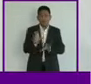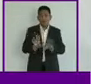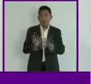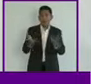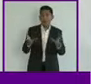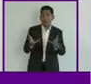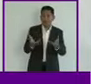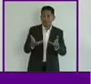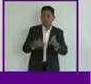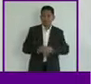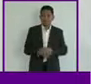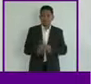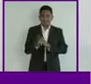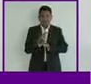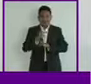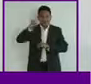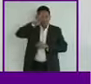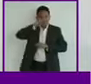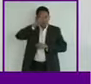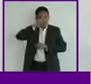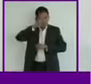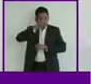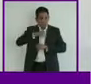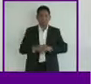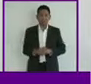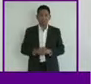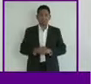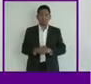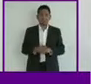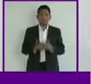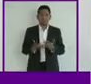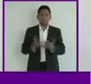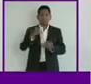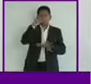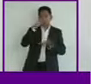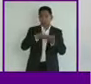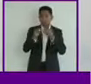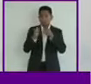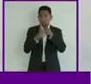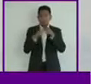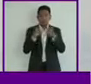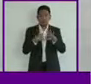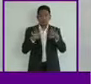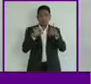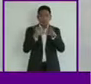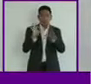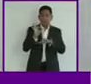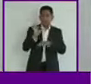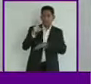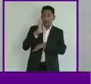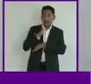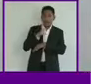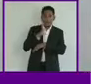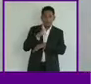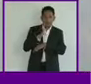para que la educación básica pueda mejorar es que implementen cursos de